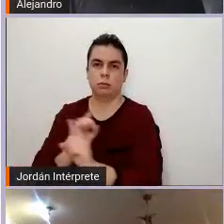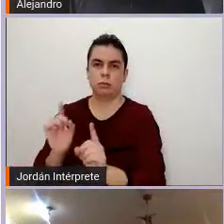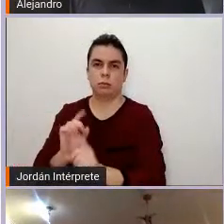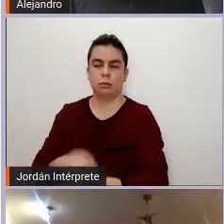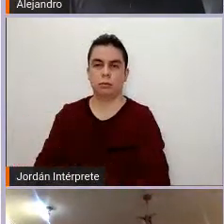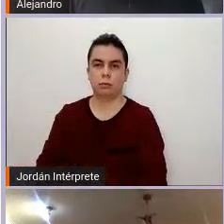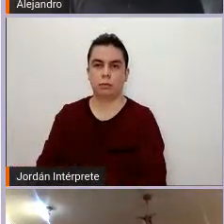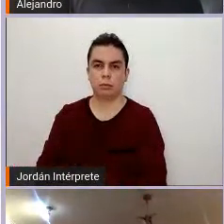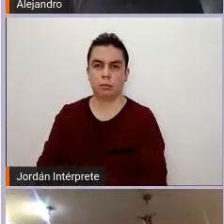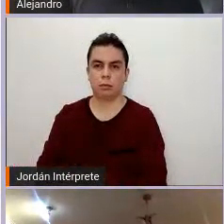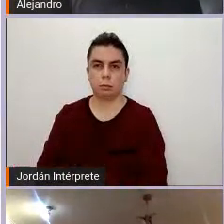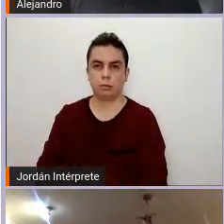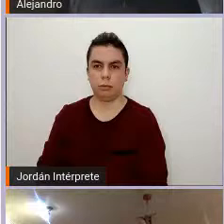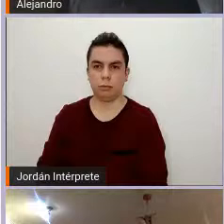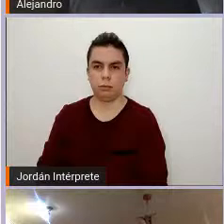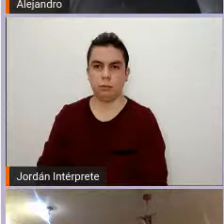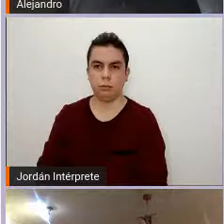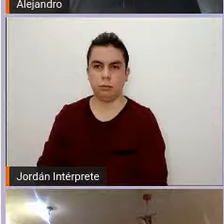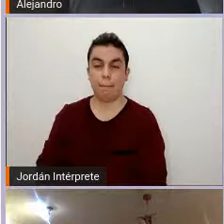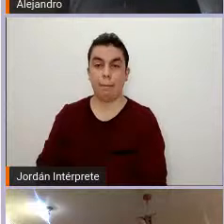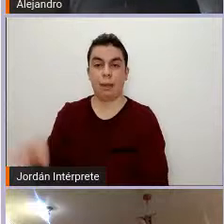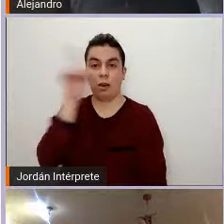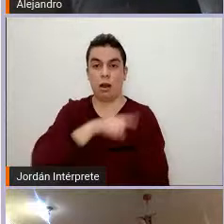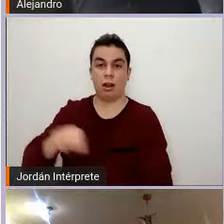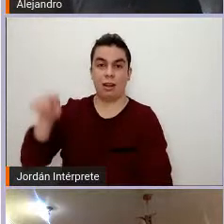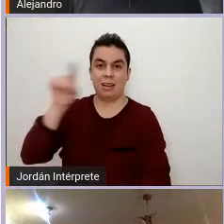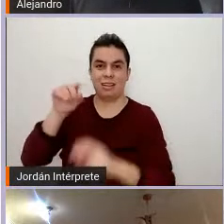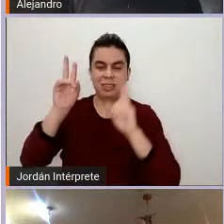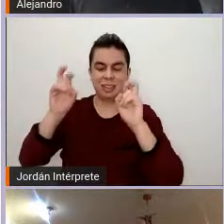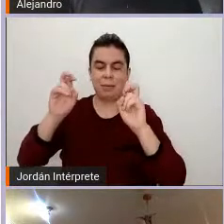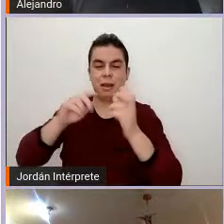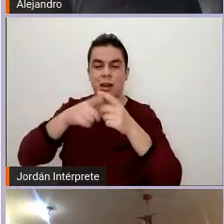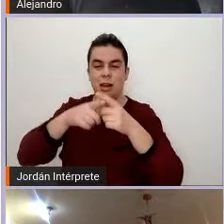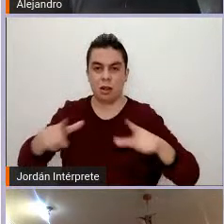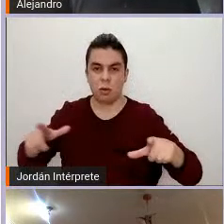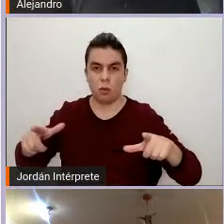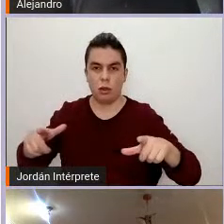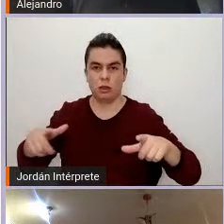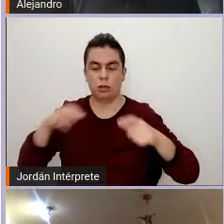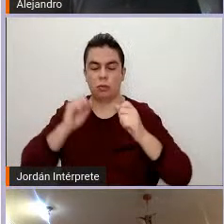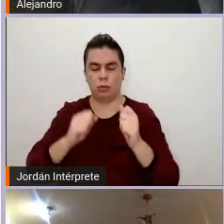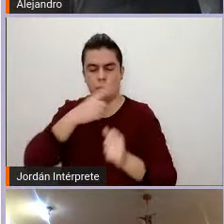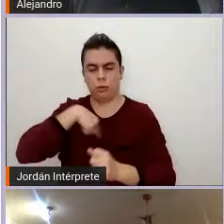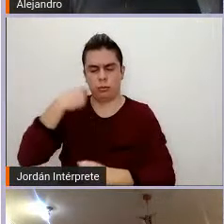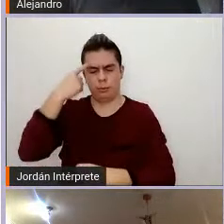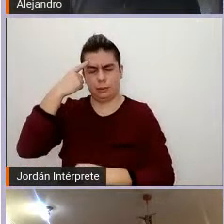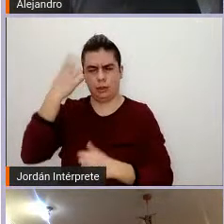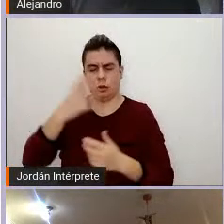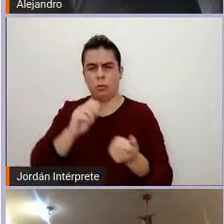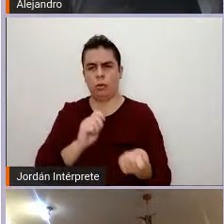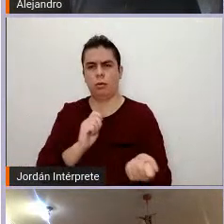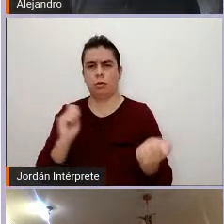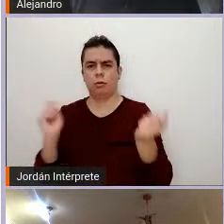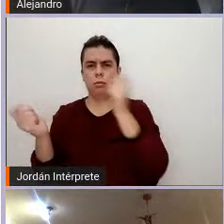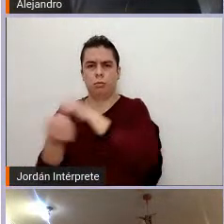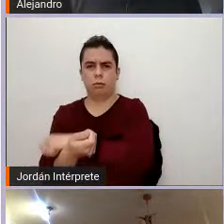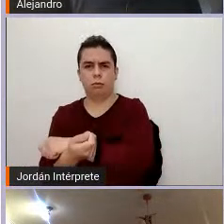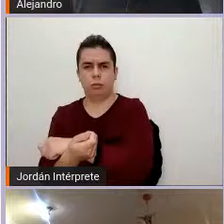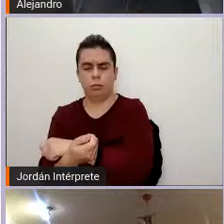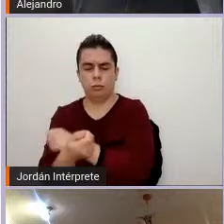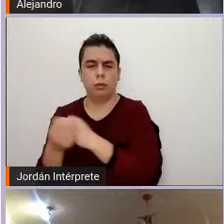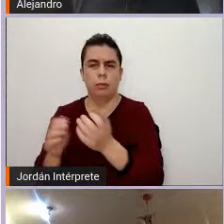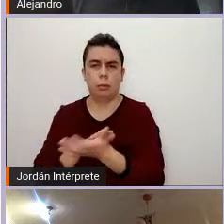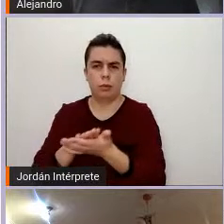Desde este postulado lingüístico de la traducción, sería relevante pasar ahora a revisar la práctica creativa de la traducción en